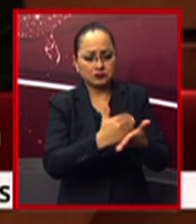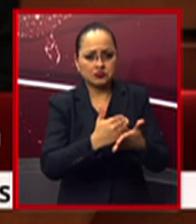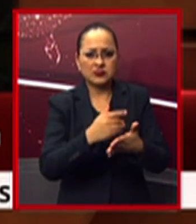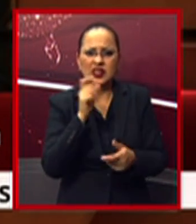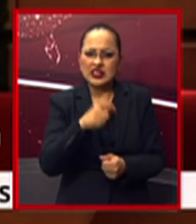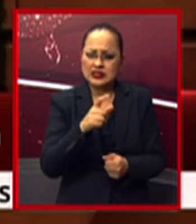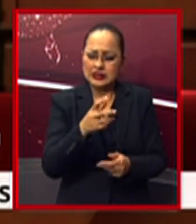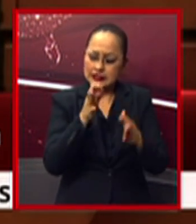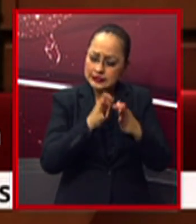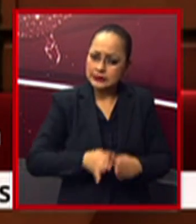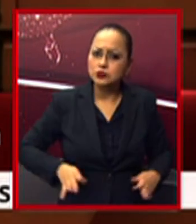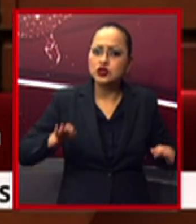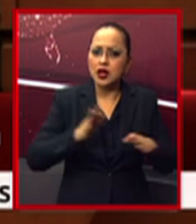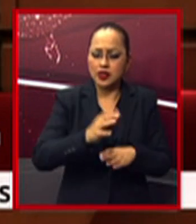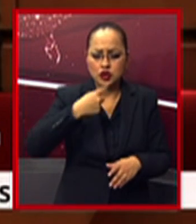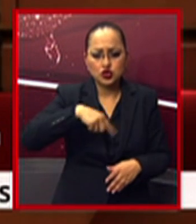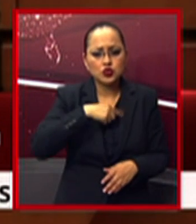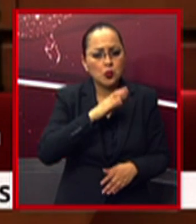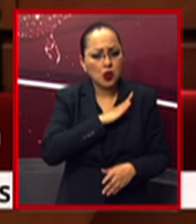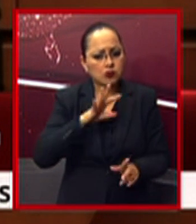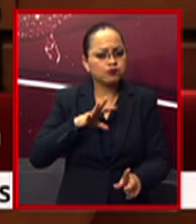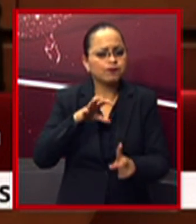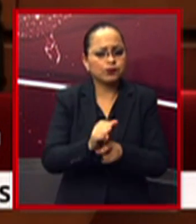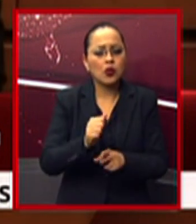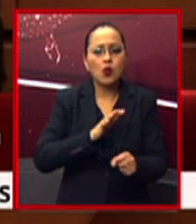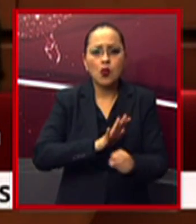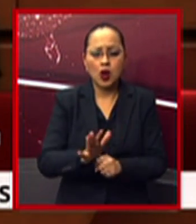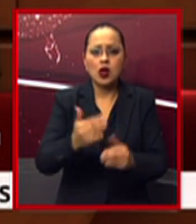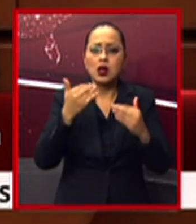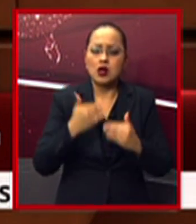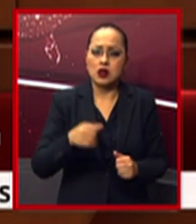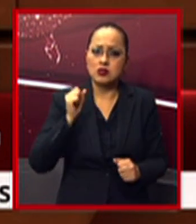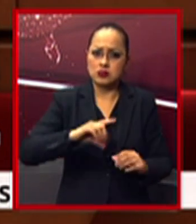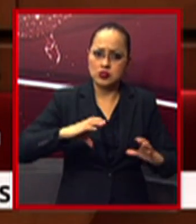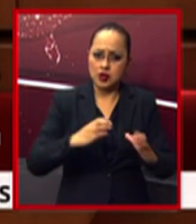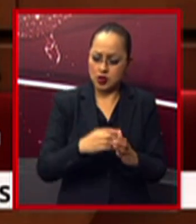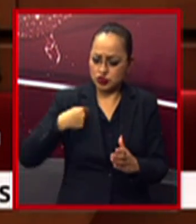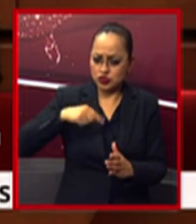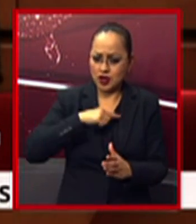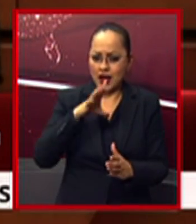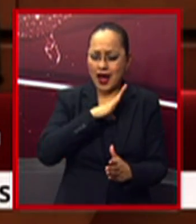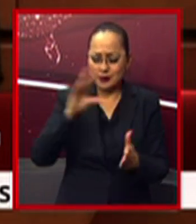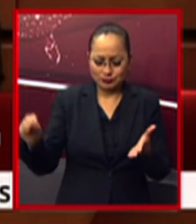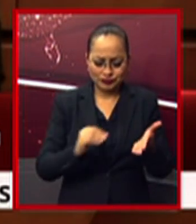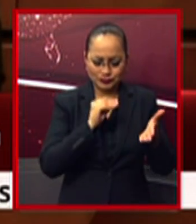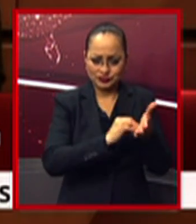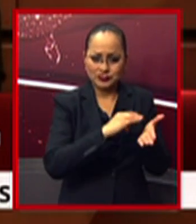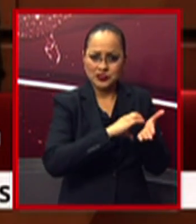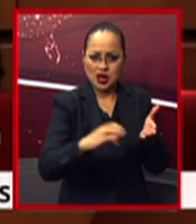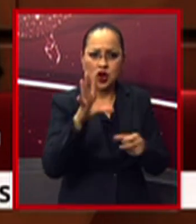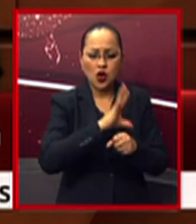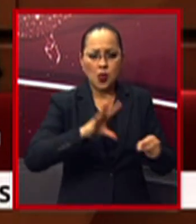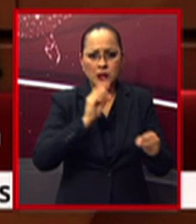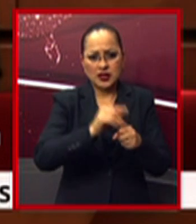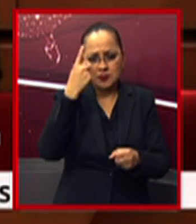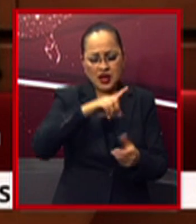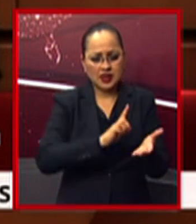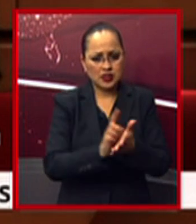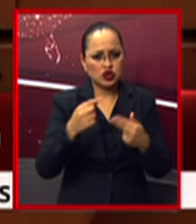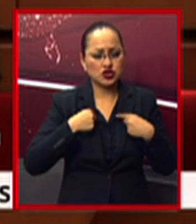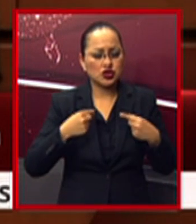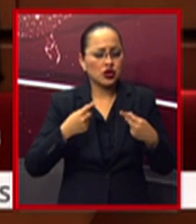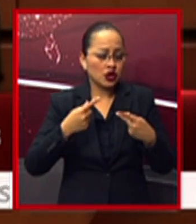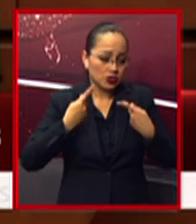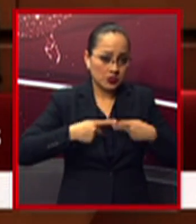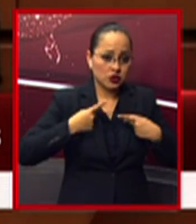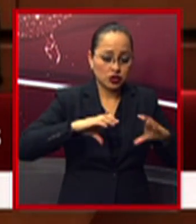preámbulo importante que nos permite lograr que tengamos una visión integral del ejercicio de los derechos de niñas y